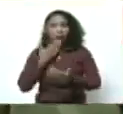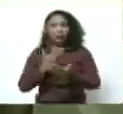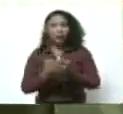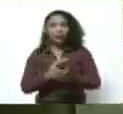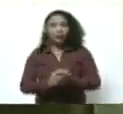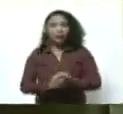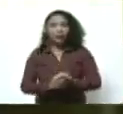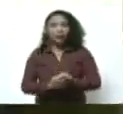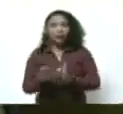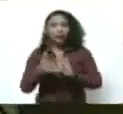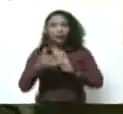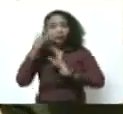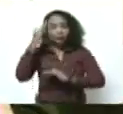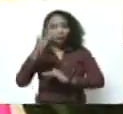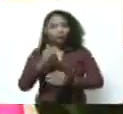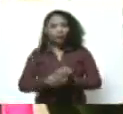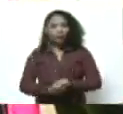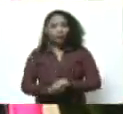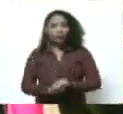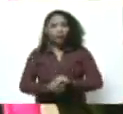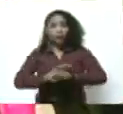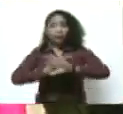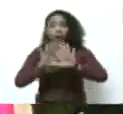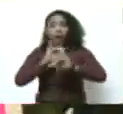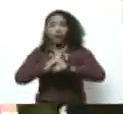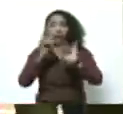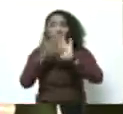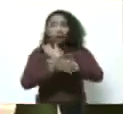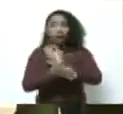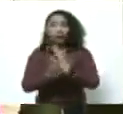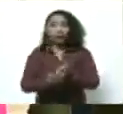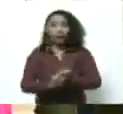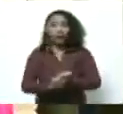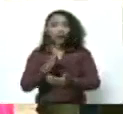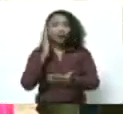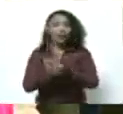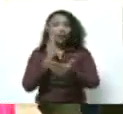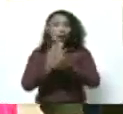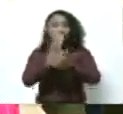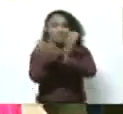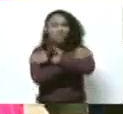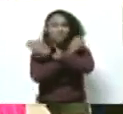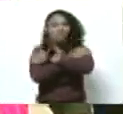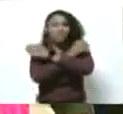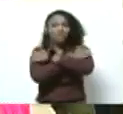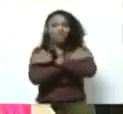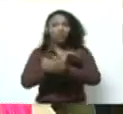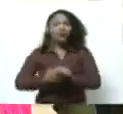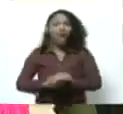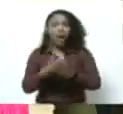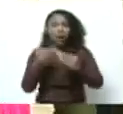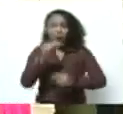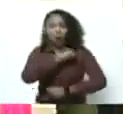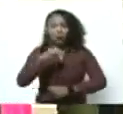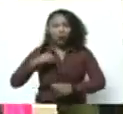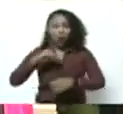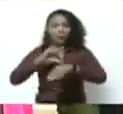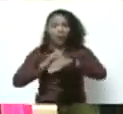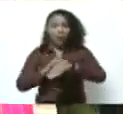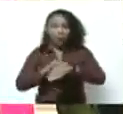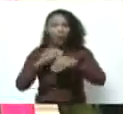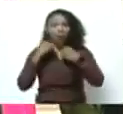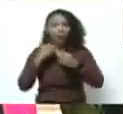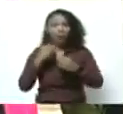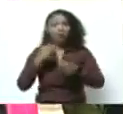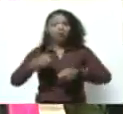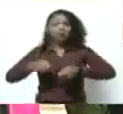gracias, contralmirante. Y ya para terminar, siempre felicitar a todo el personal médico,